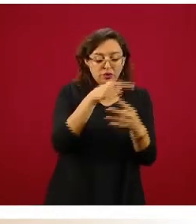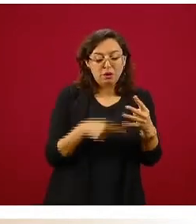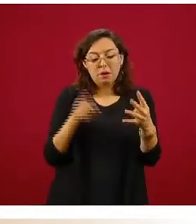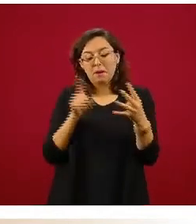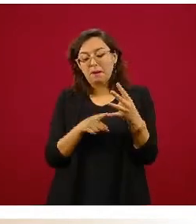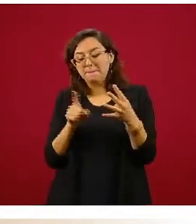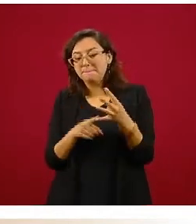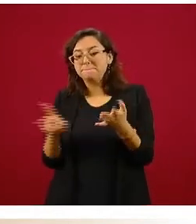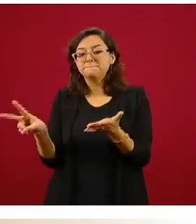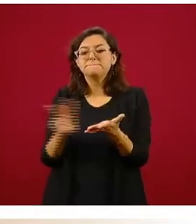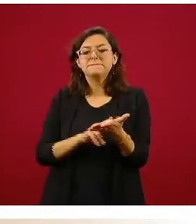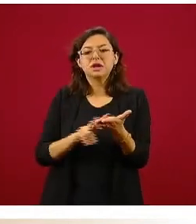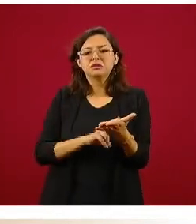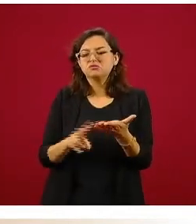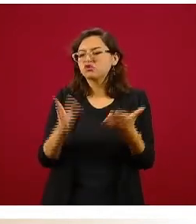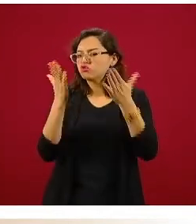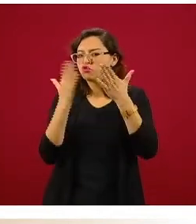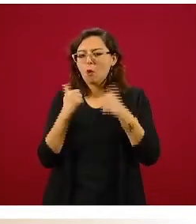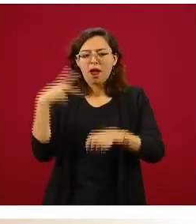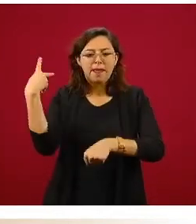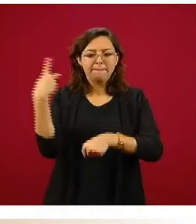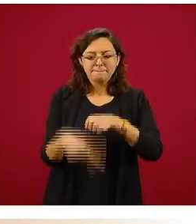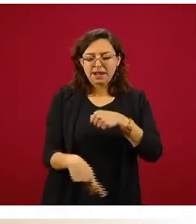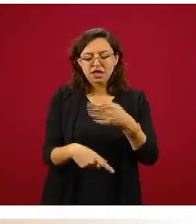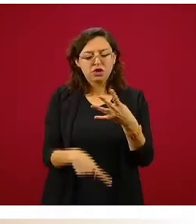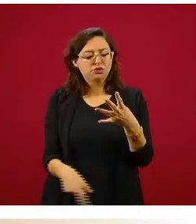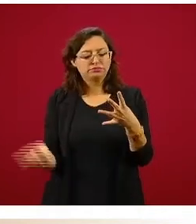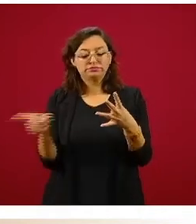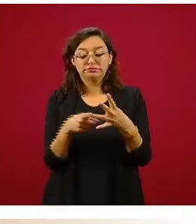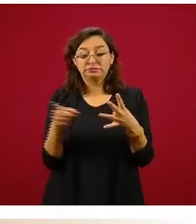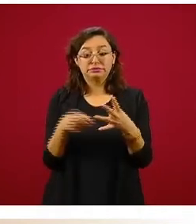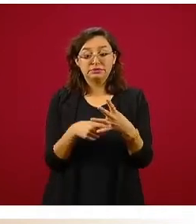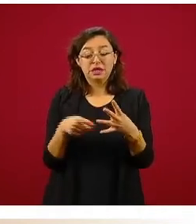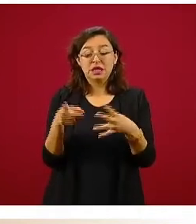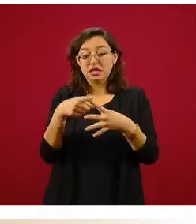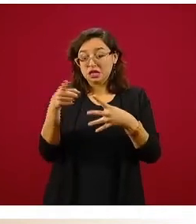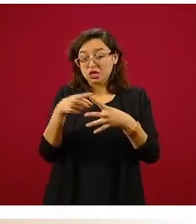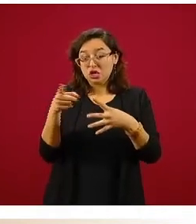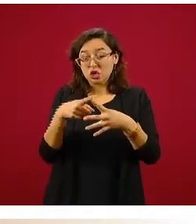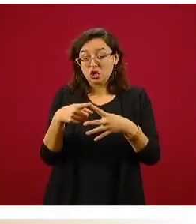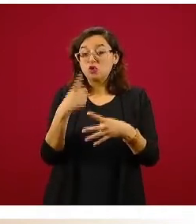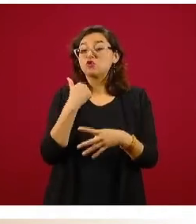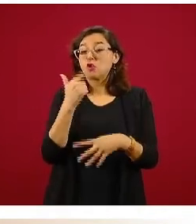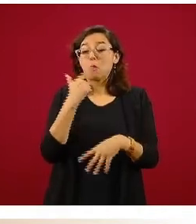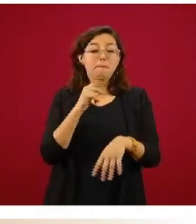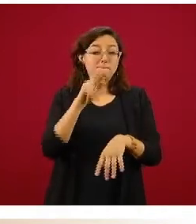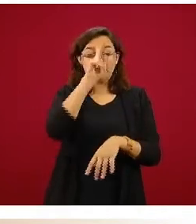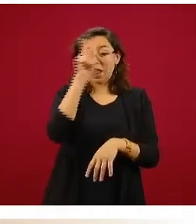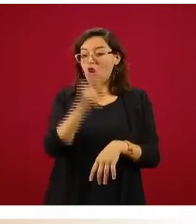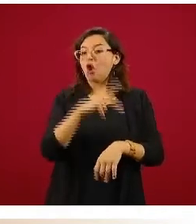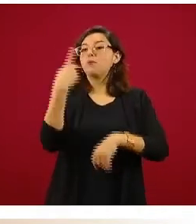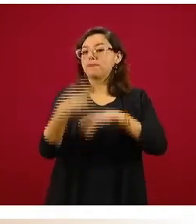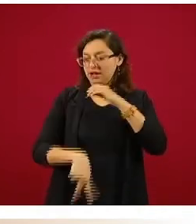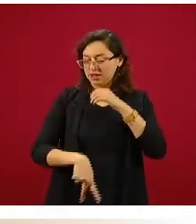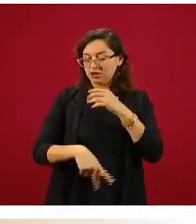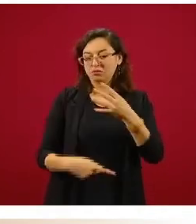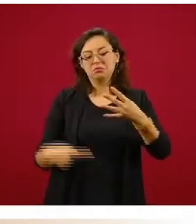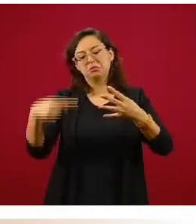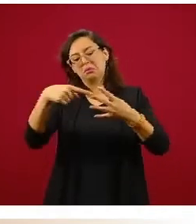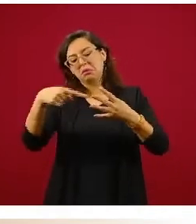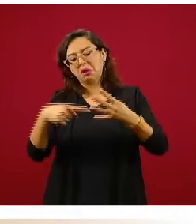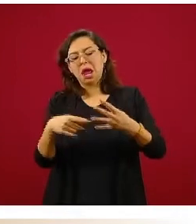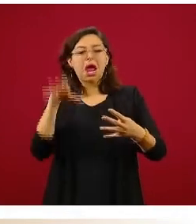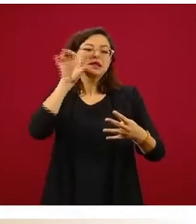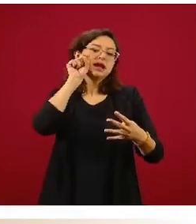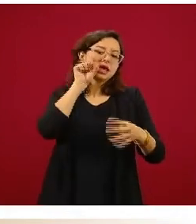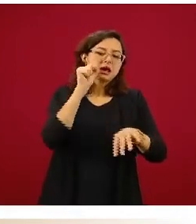riesgo, rojo significa el más alto riesgo y el amarillo y el naranja significan puntos intermedios del